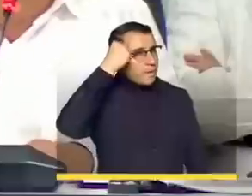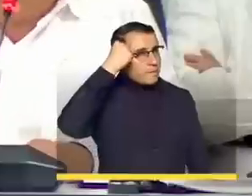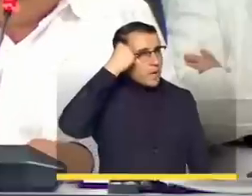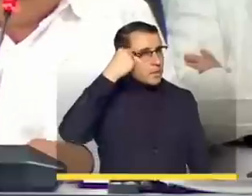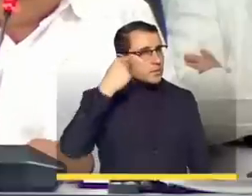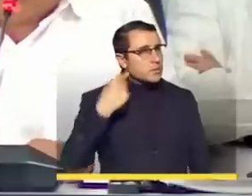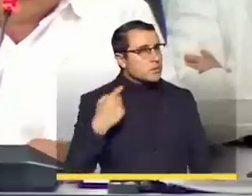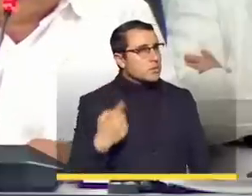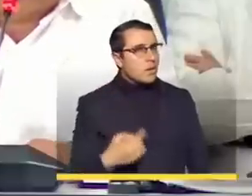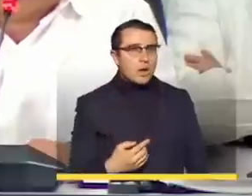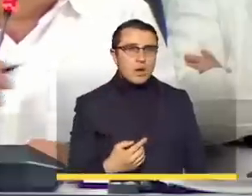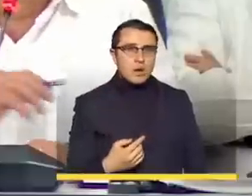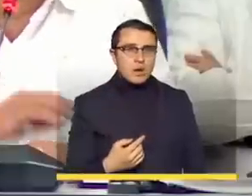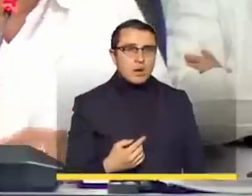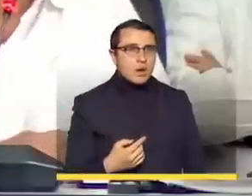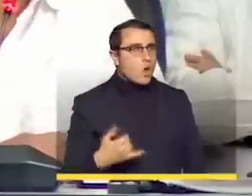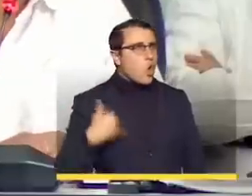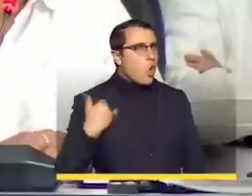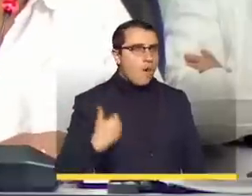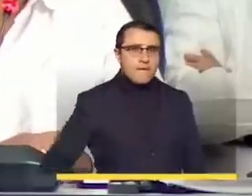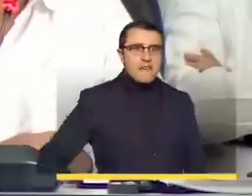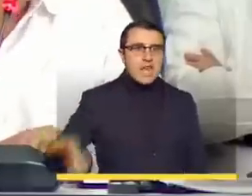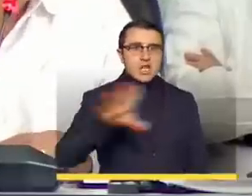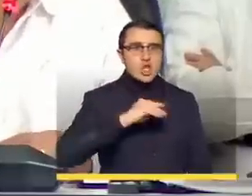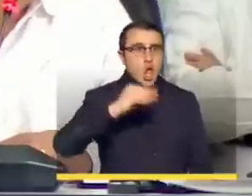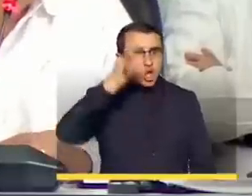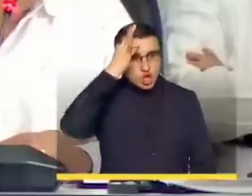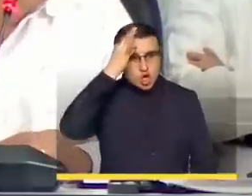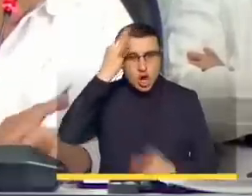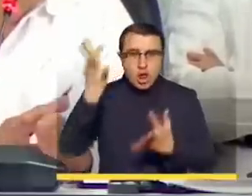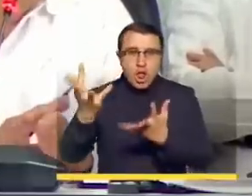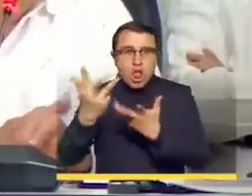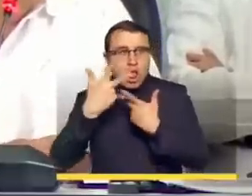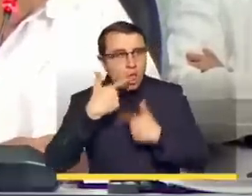Que entonces toda la juventud se vuelva drogadicta.